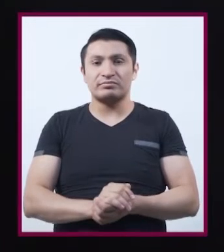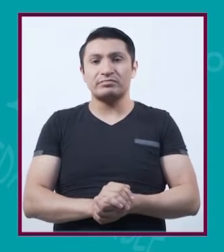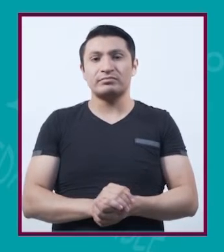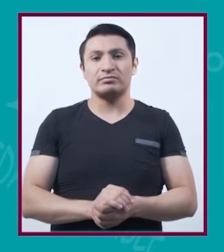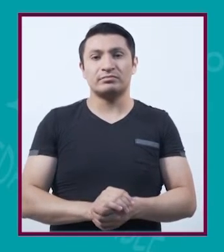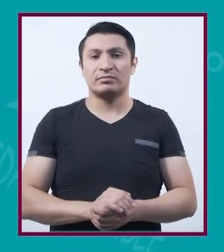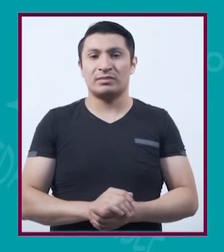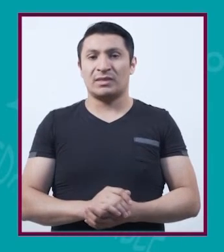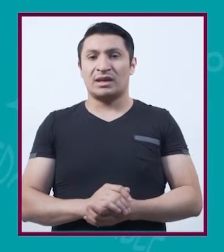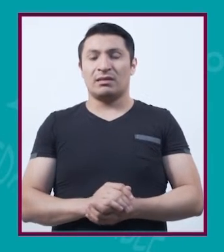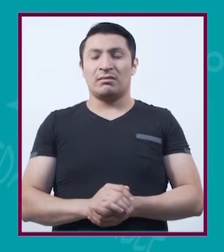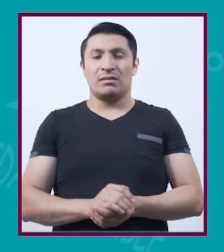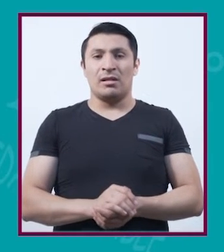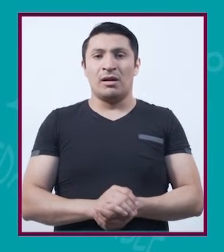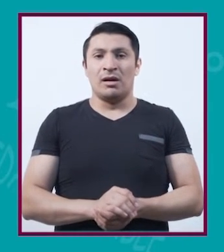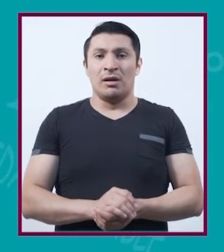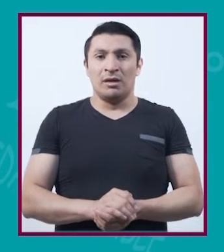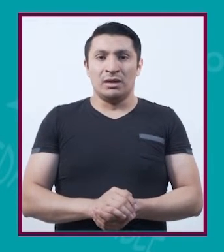acierto.